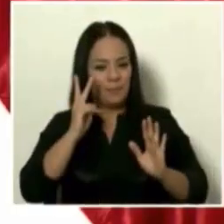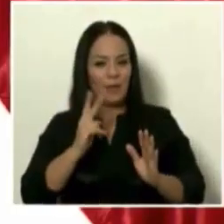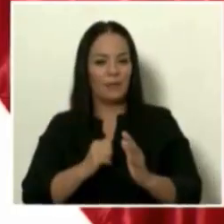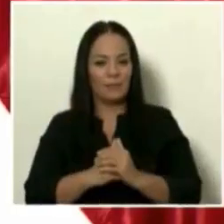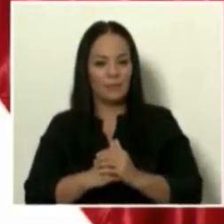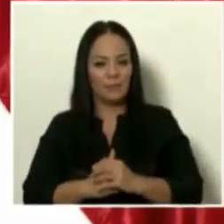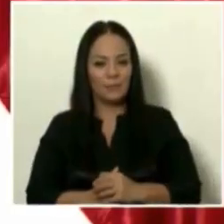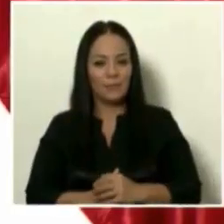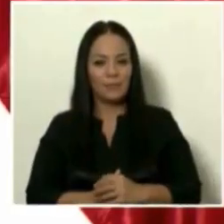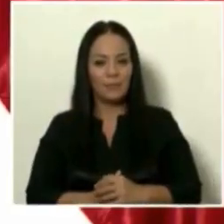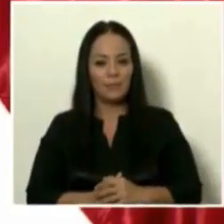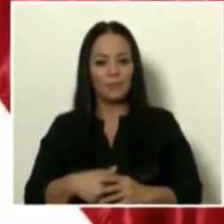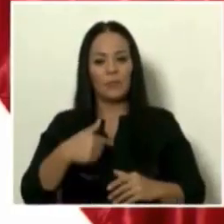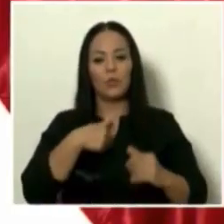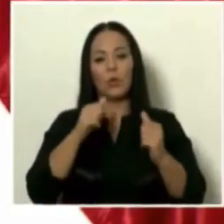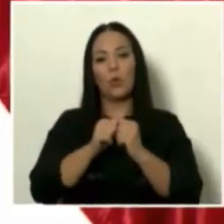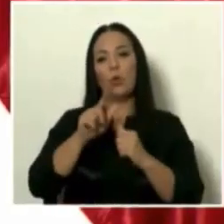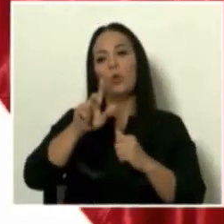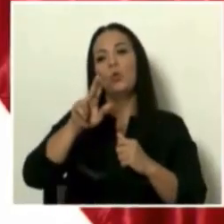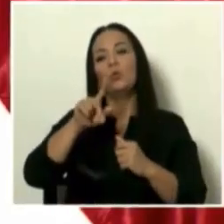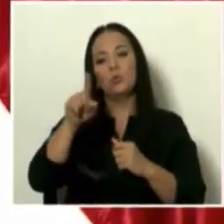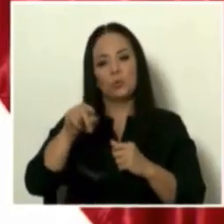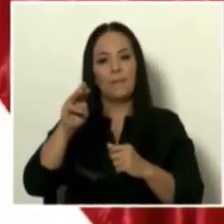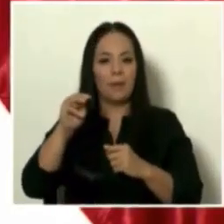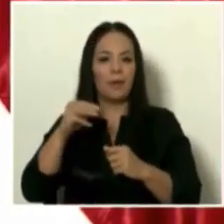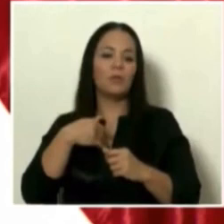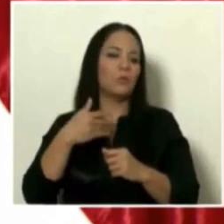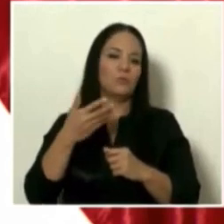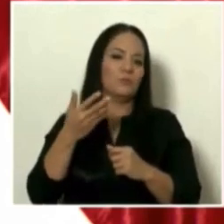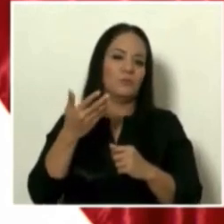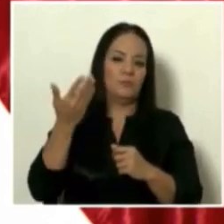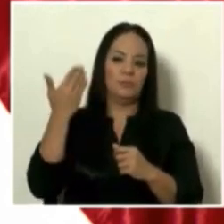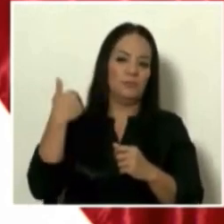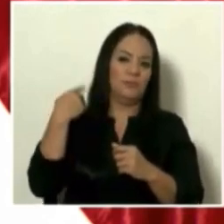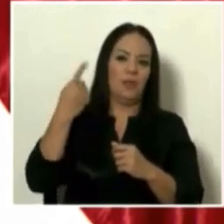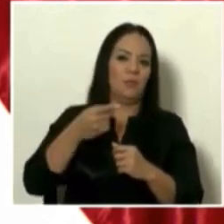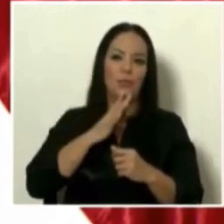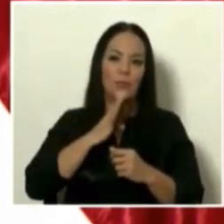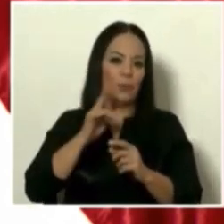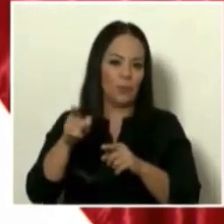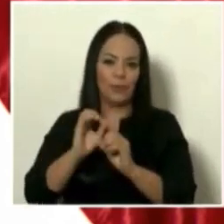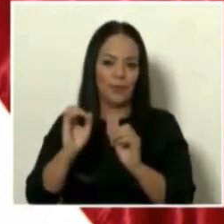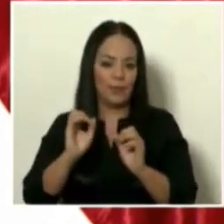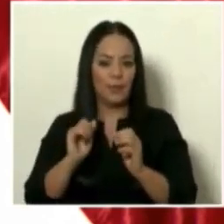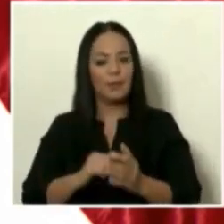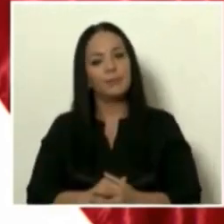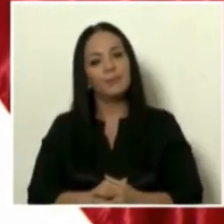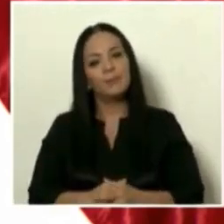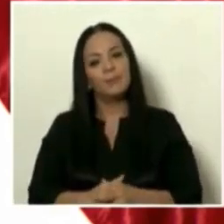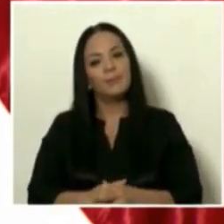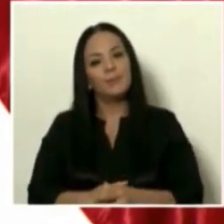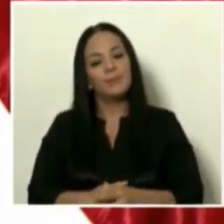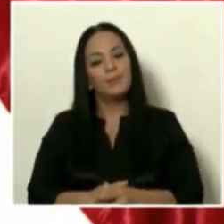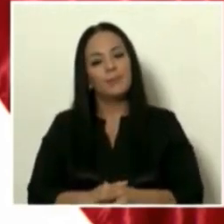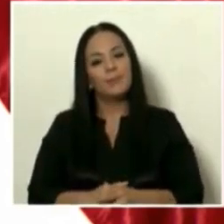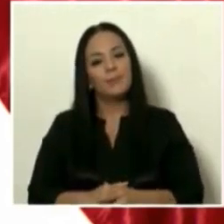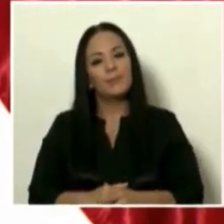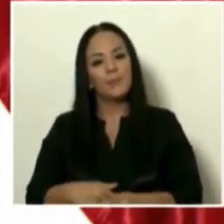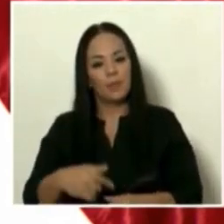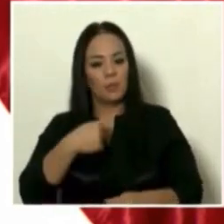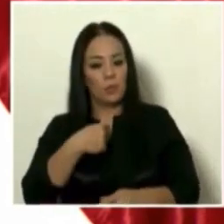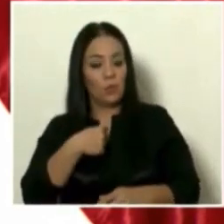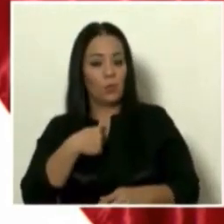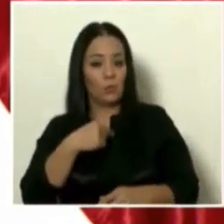Yo con doña Luz Mari dejé de hablar hace ya mucho tiempo. Tengo que reconocer que en lo personal Rodrigo Chávez y